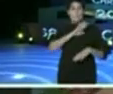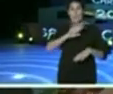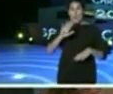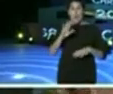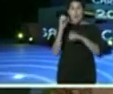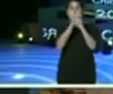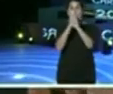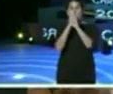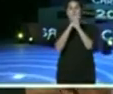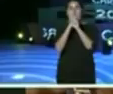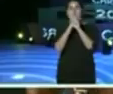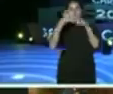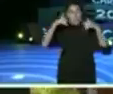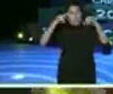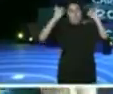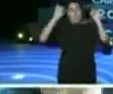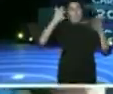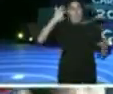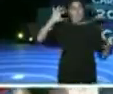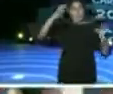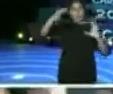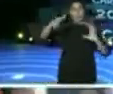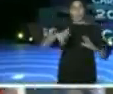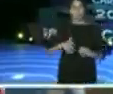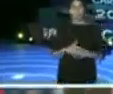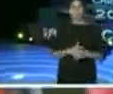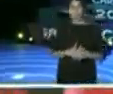Murga, Diablos Locos.